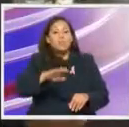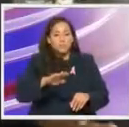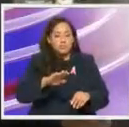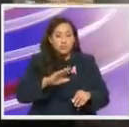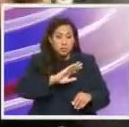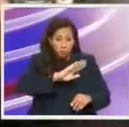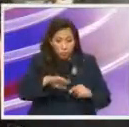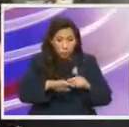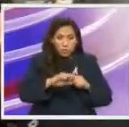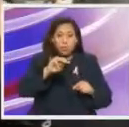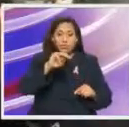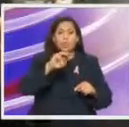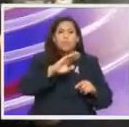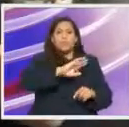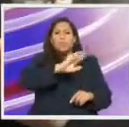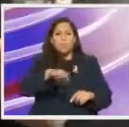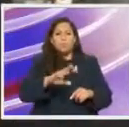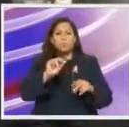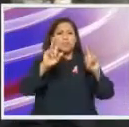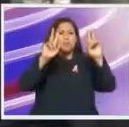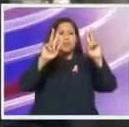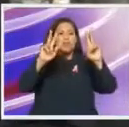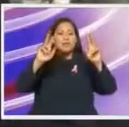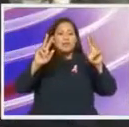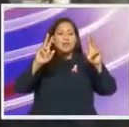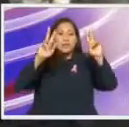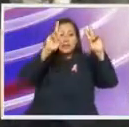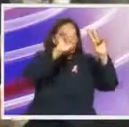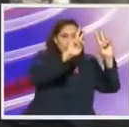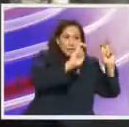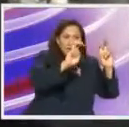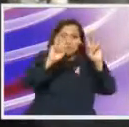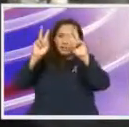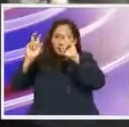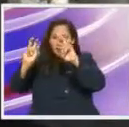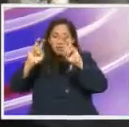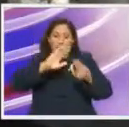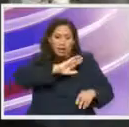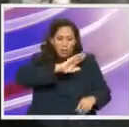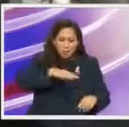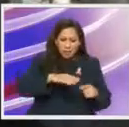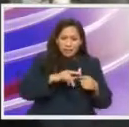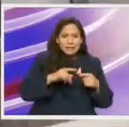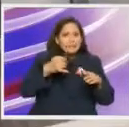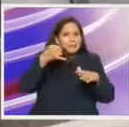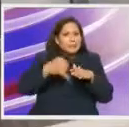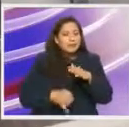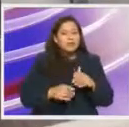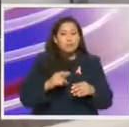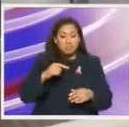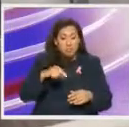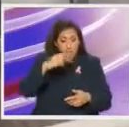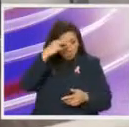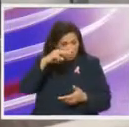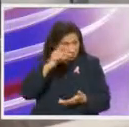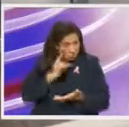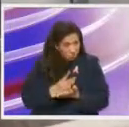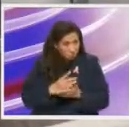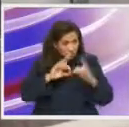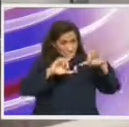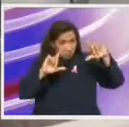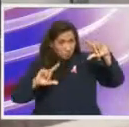muertos, porque México también tiene una aproximación muy particular, un poco también por las... En México yo creo que somos únicos en el